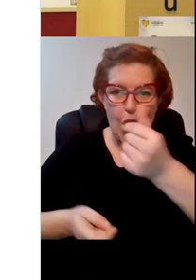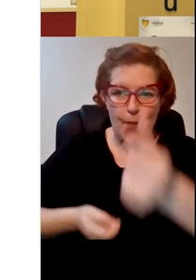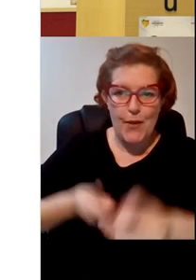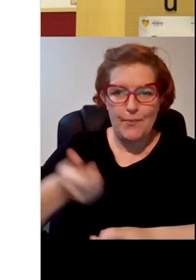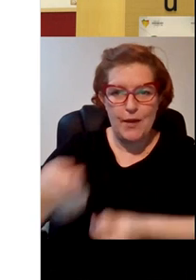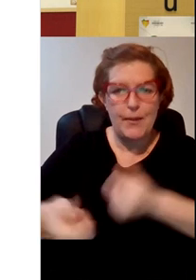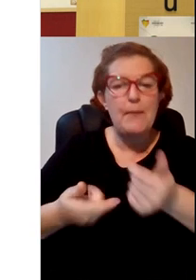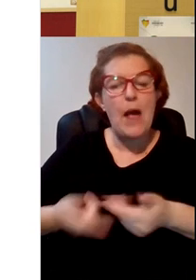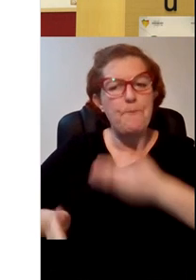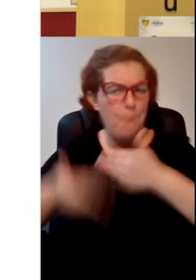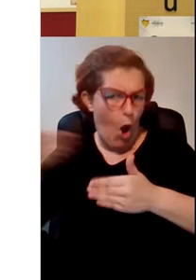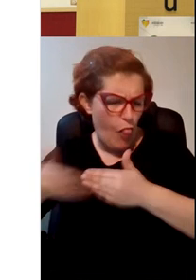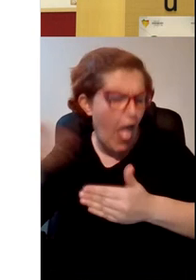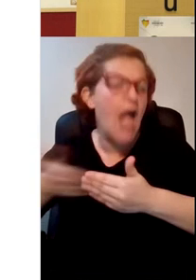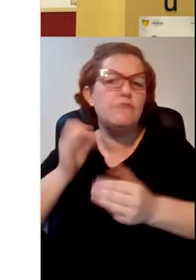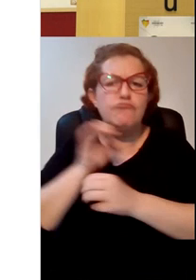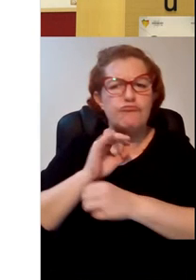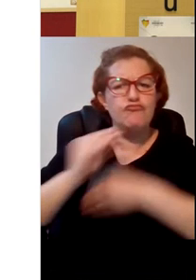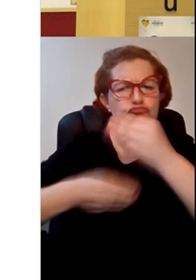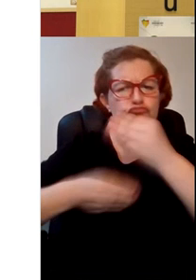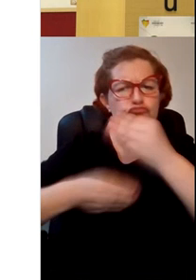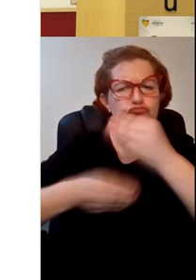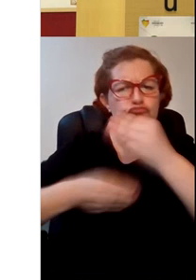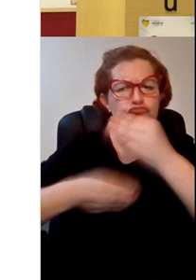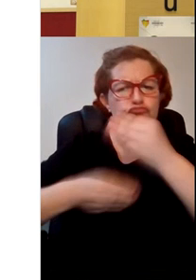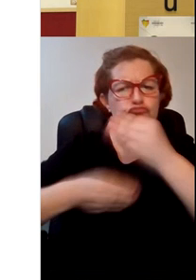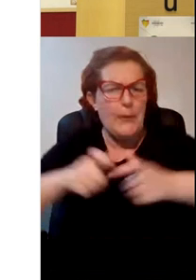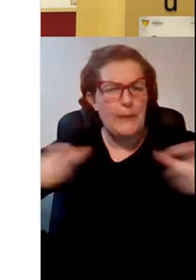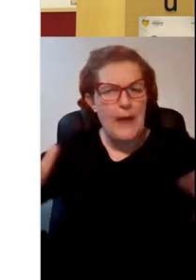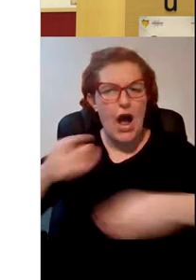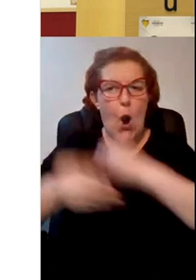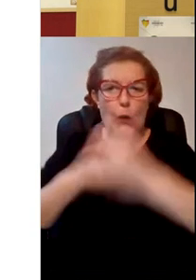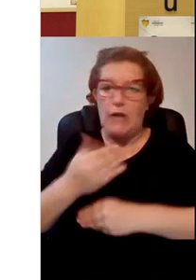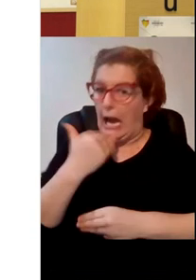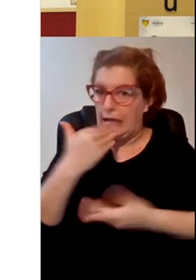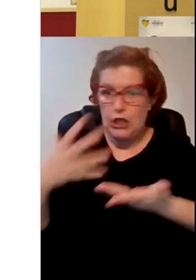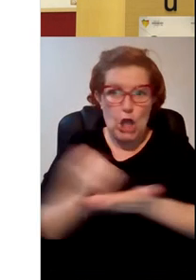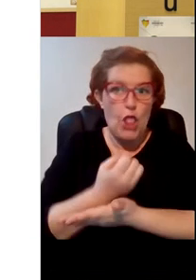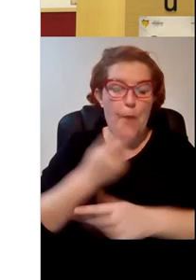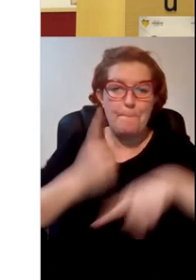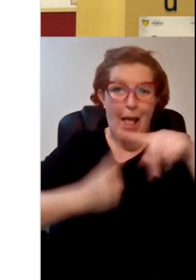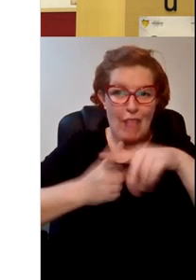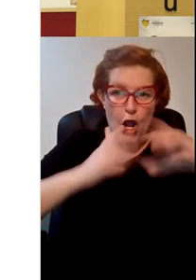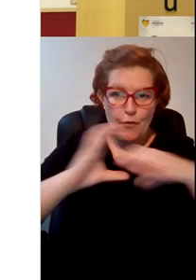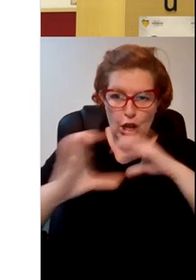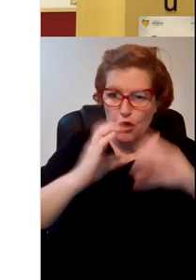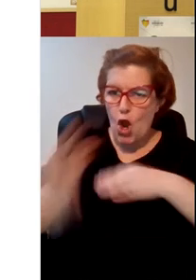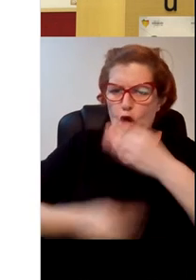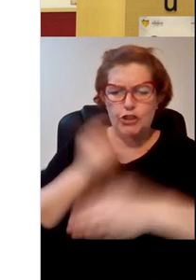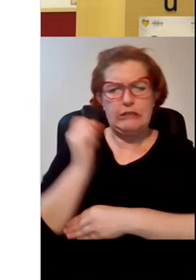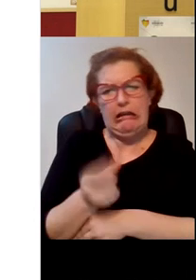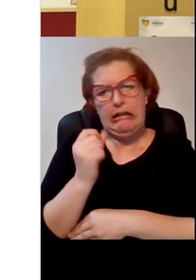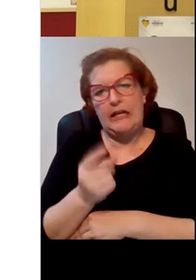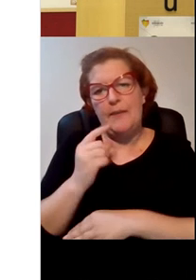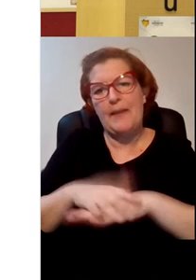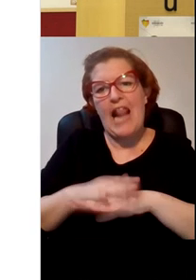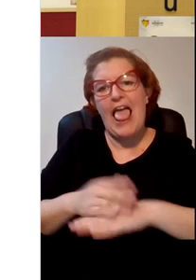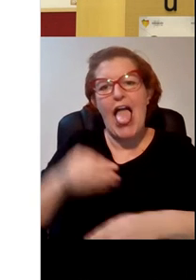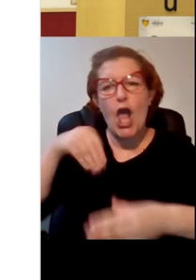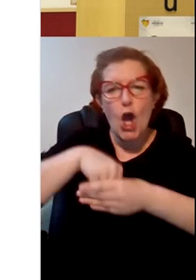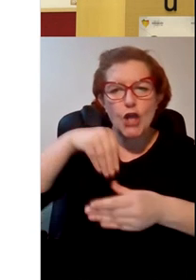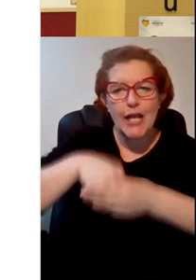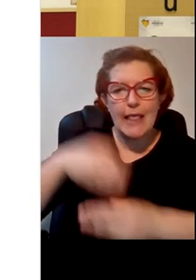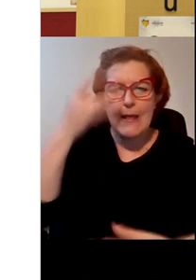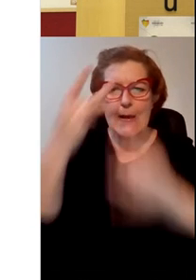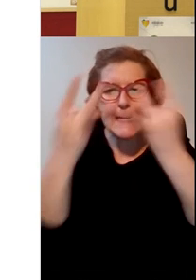cada vez más de moda y que vienen utilizando pues prácticamente todos los medios de comunicación con el objetivo de ofrecer contenido muy de